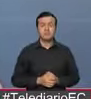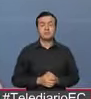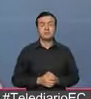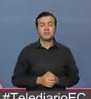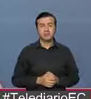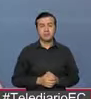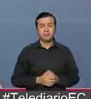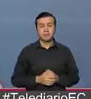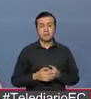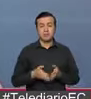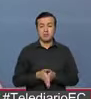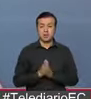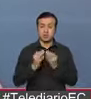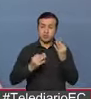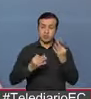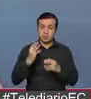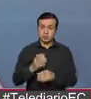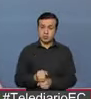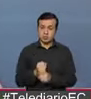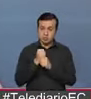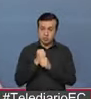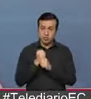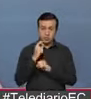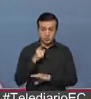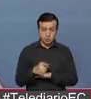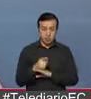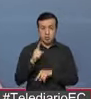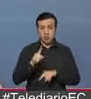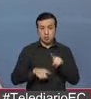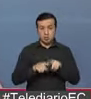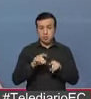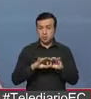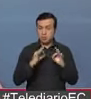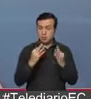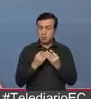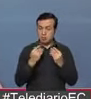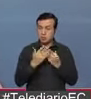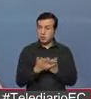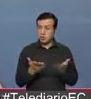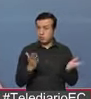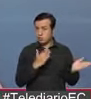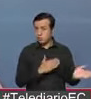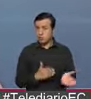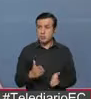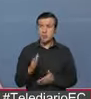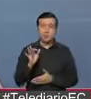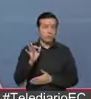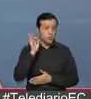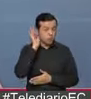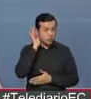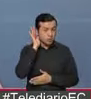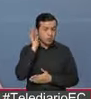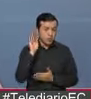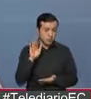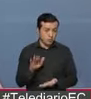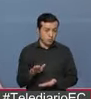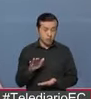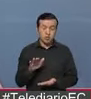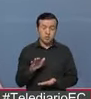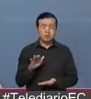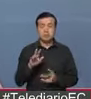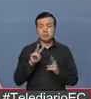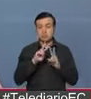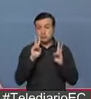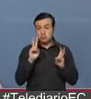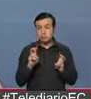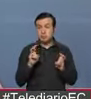justicia y seguridad es lo que exigen amigos familiares de esta víctima una nueva víctima además de los temas